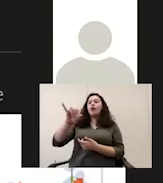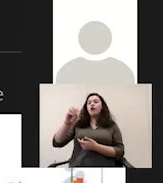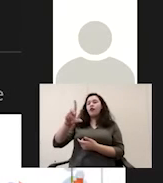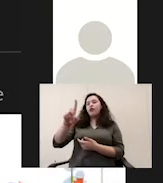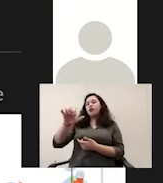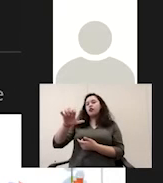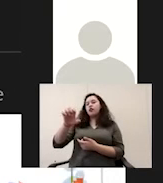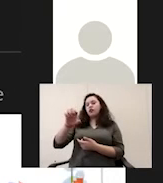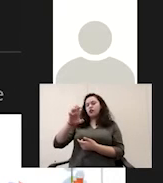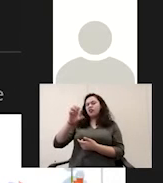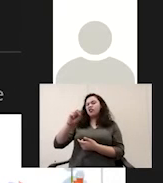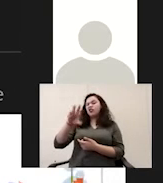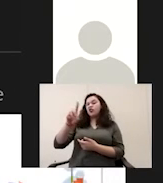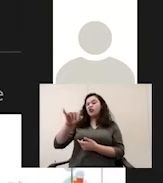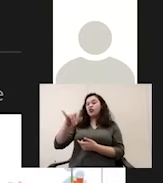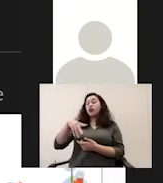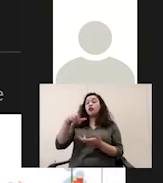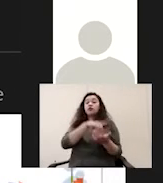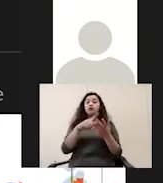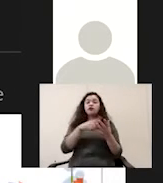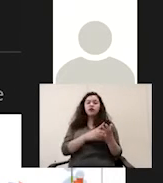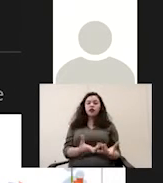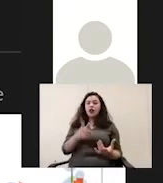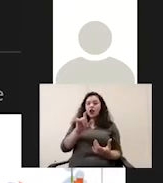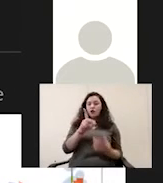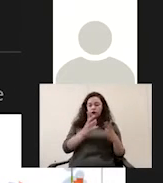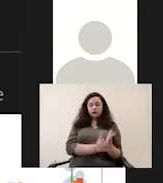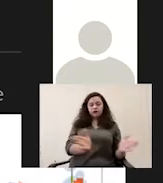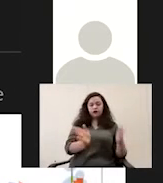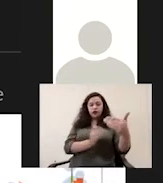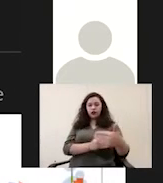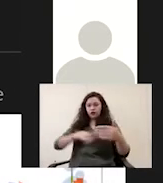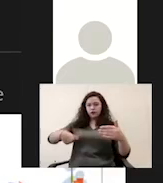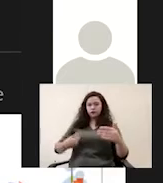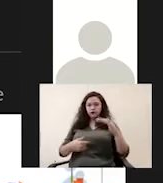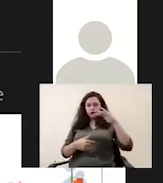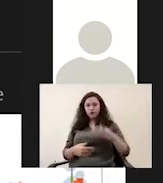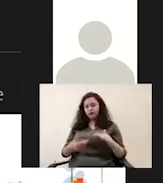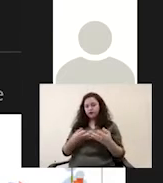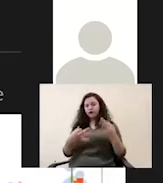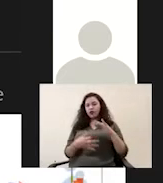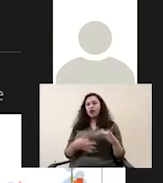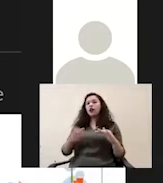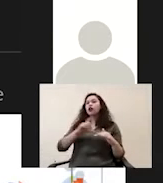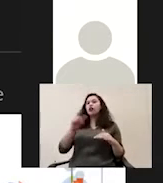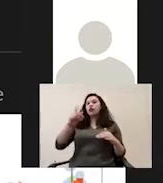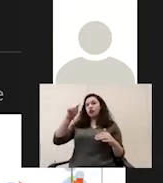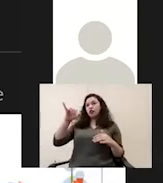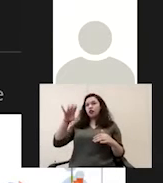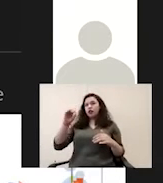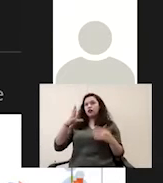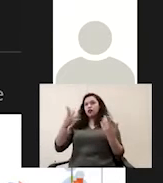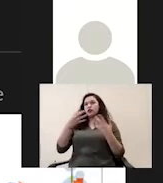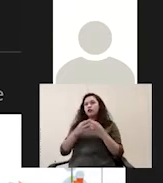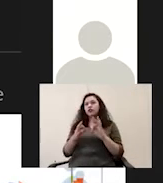Bueno, la limpieza de cisternas y tinacos es bien importante que se lleve a cabo porque muchas escuelas,